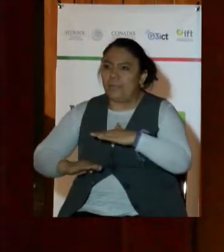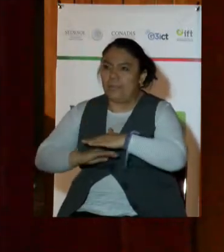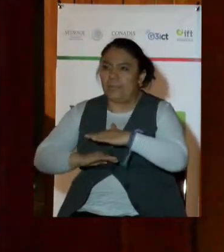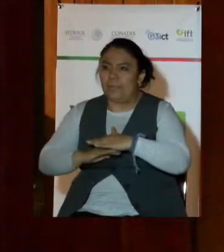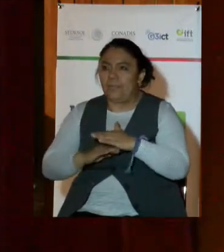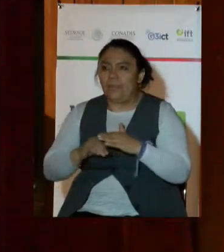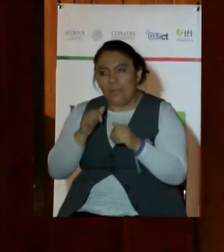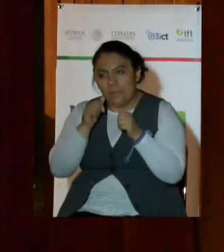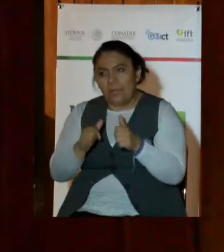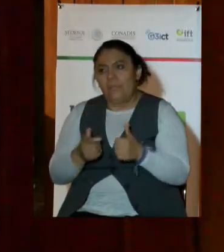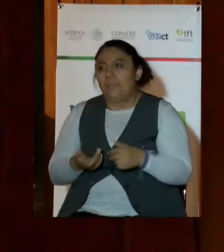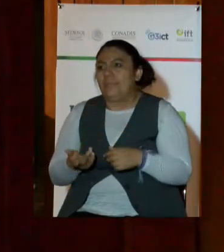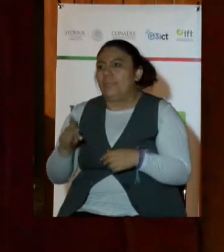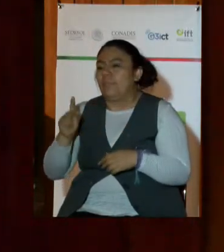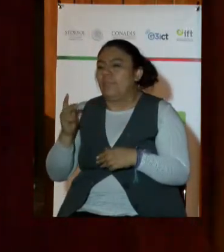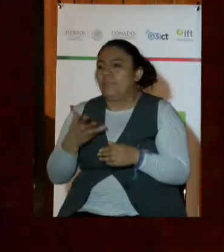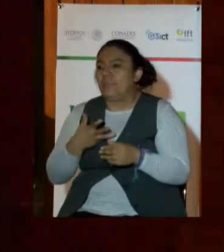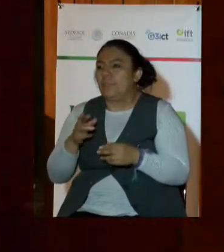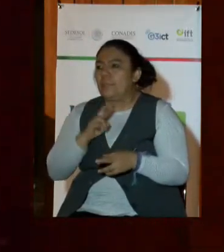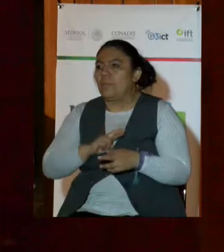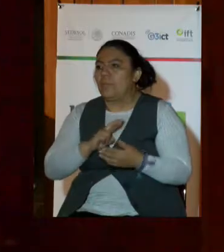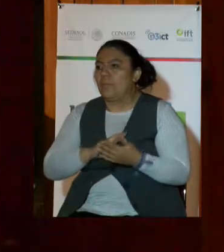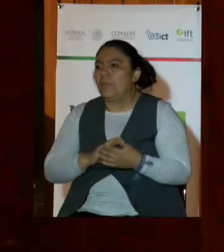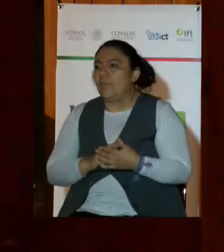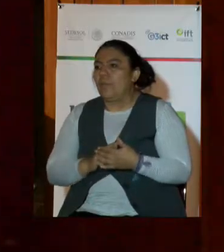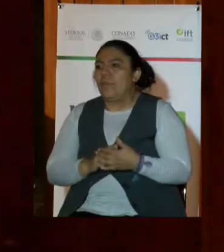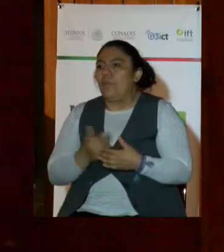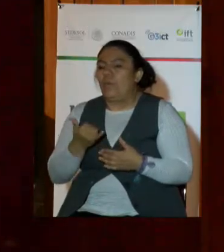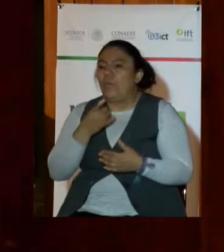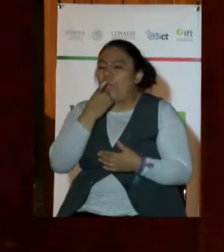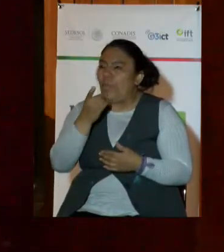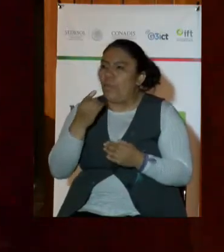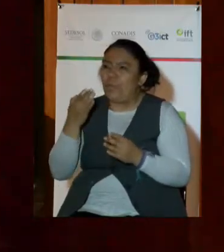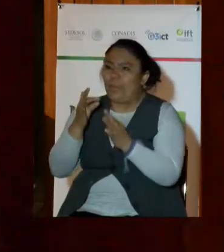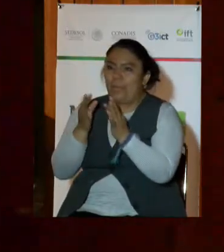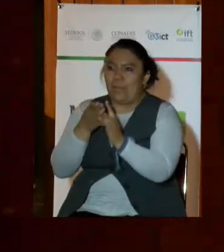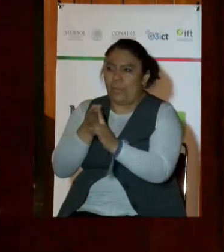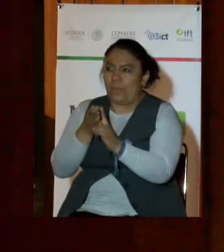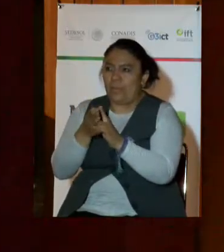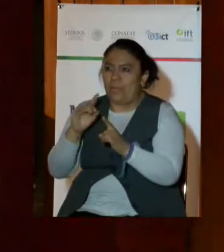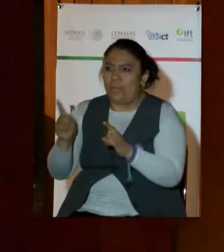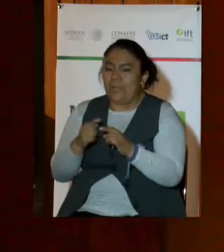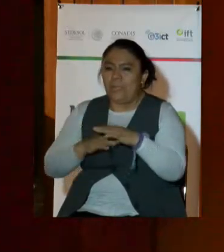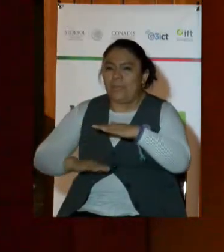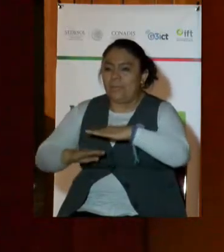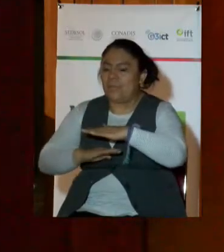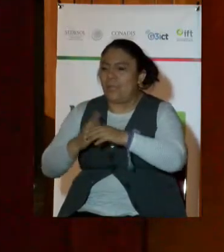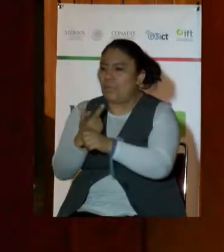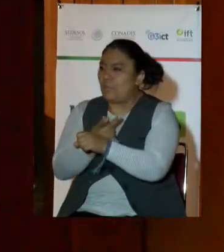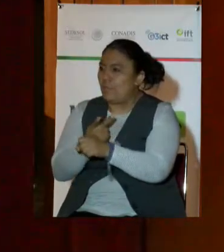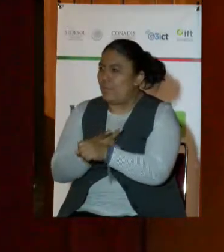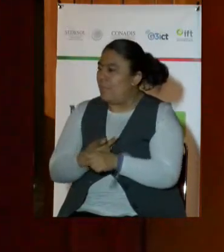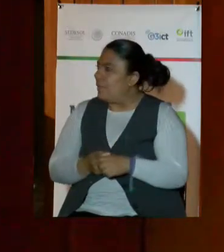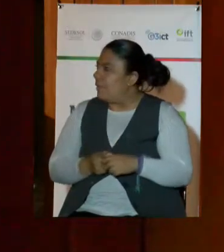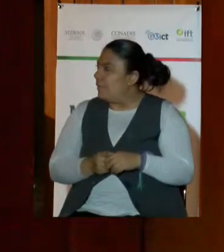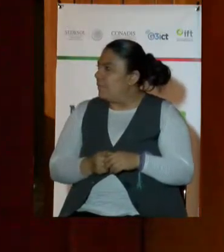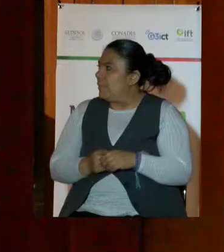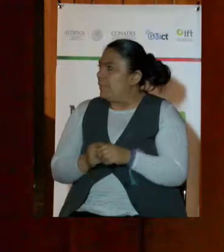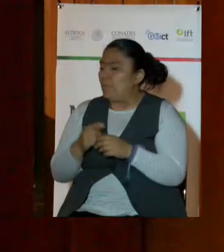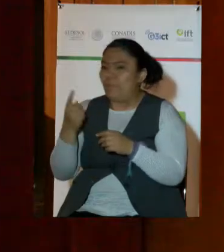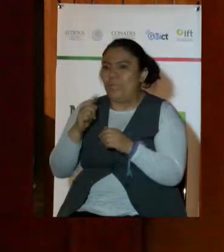discusión rica, vasta, entre ambas partes, porque unos van a pedir lo que de acuerdo a sus necesidades requieren y los